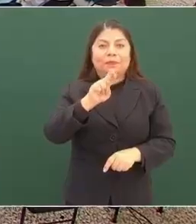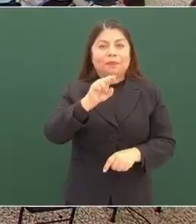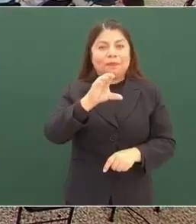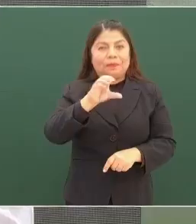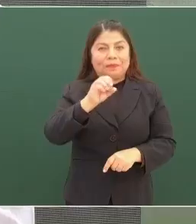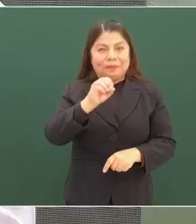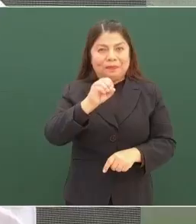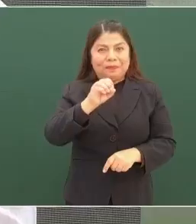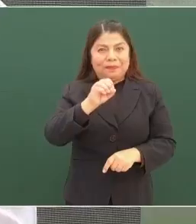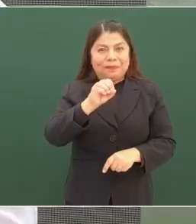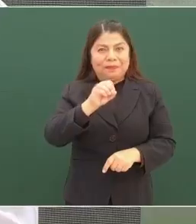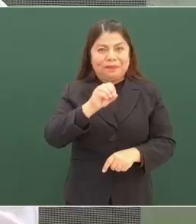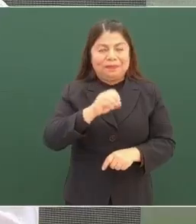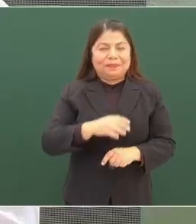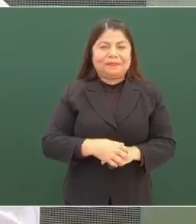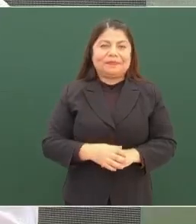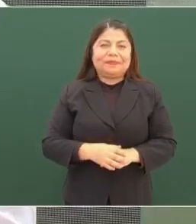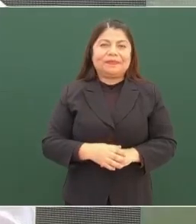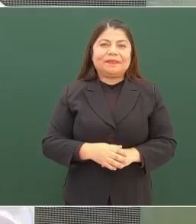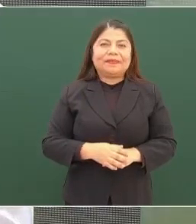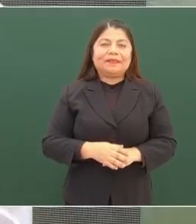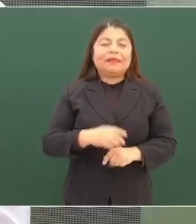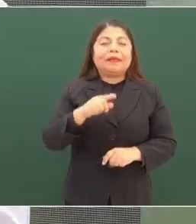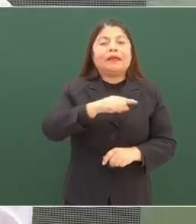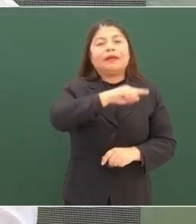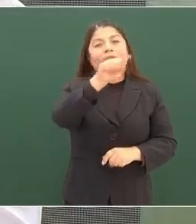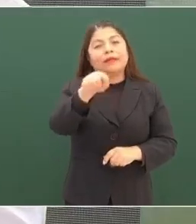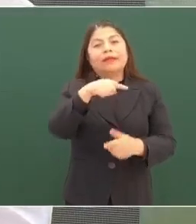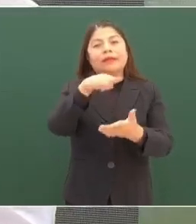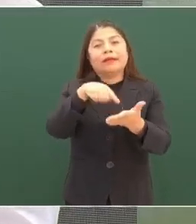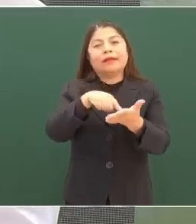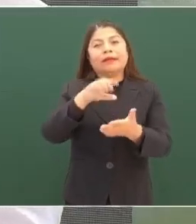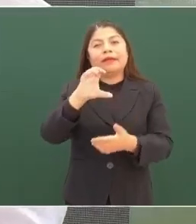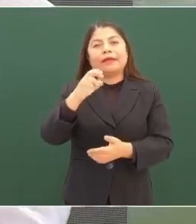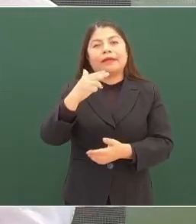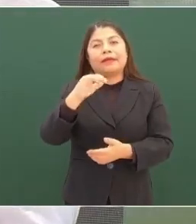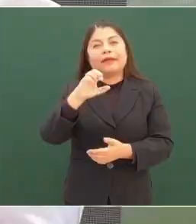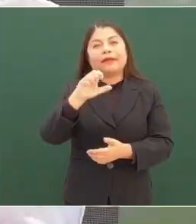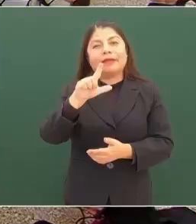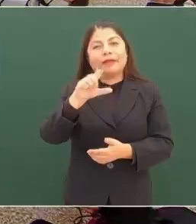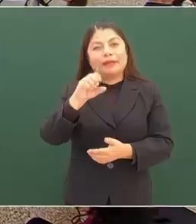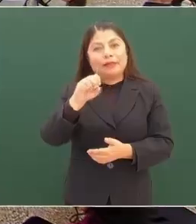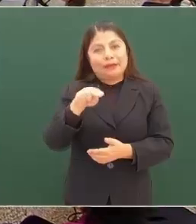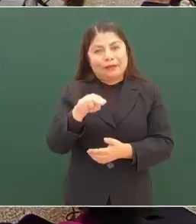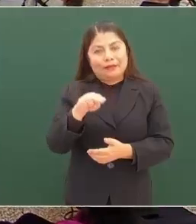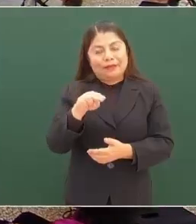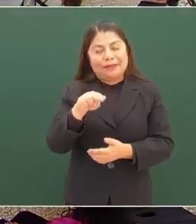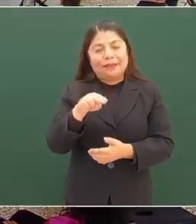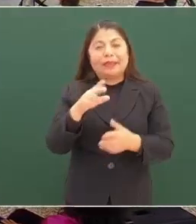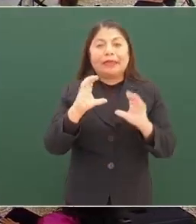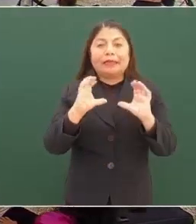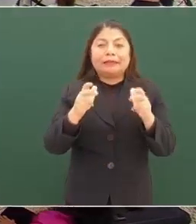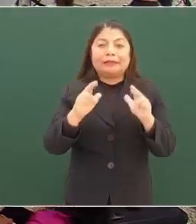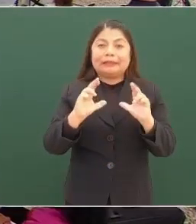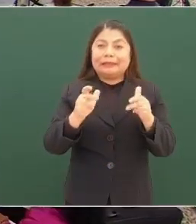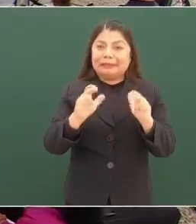y Yajalón, Chilón, Tumbalá, en Chiapas.